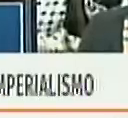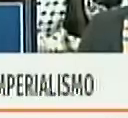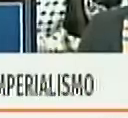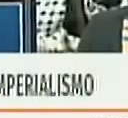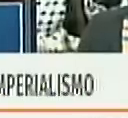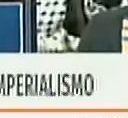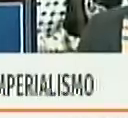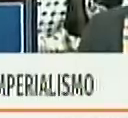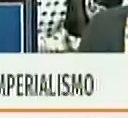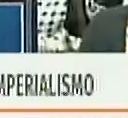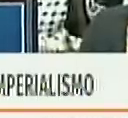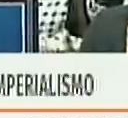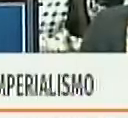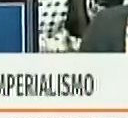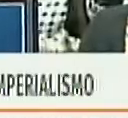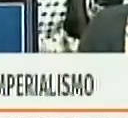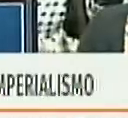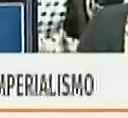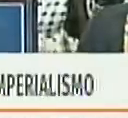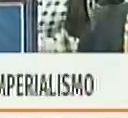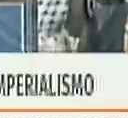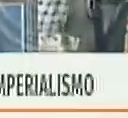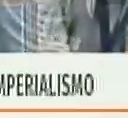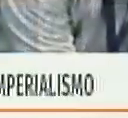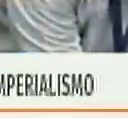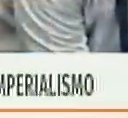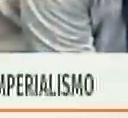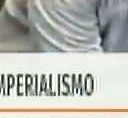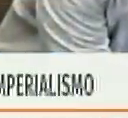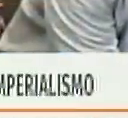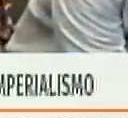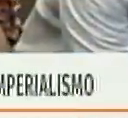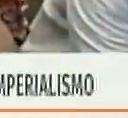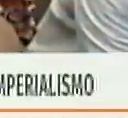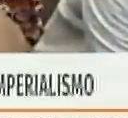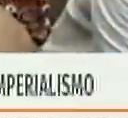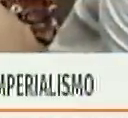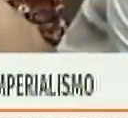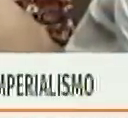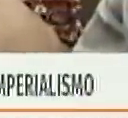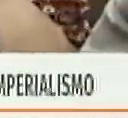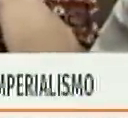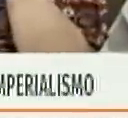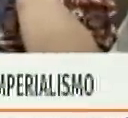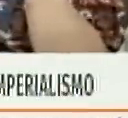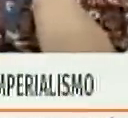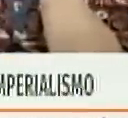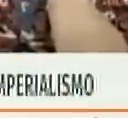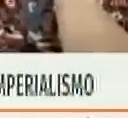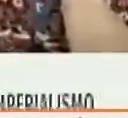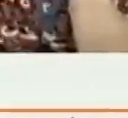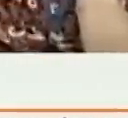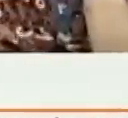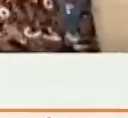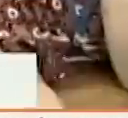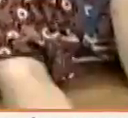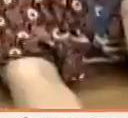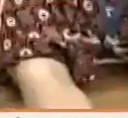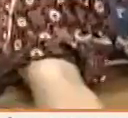¿Podían haber presentado su propuesta y luego pedir una votación nominal si tenían la mayoría? No la